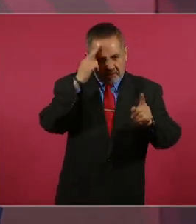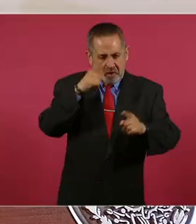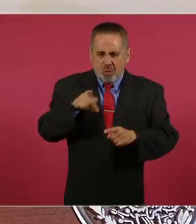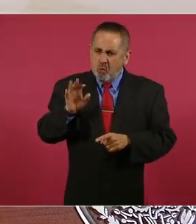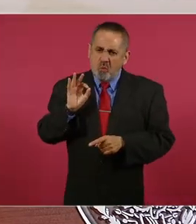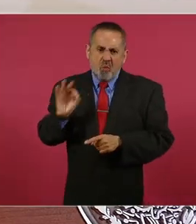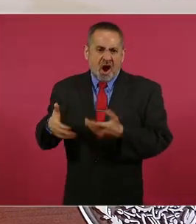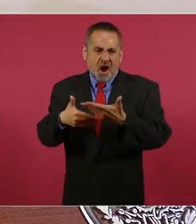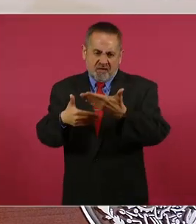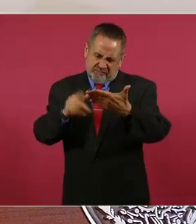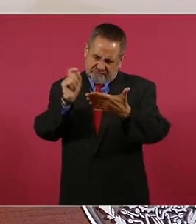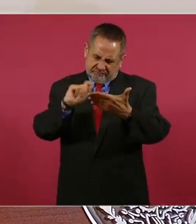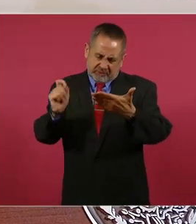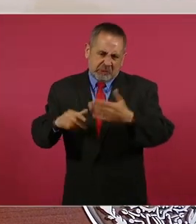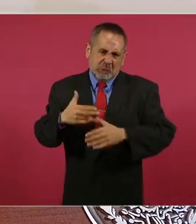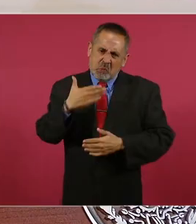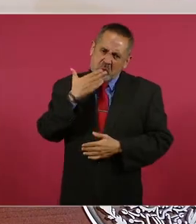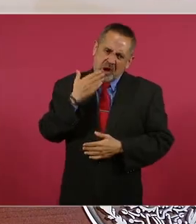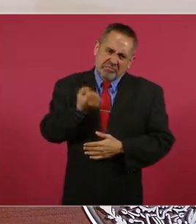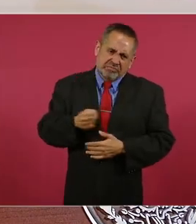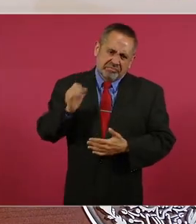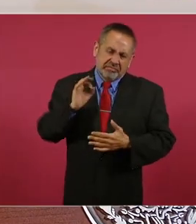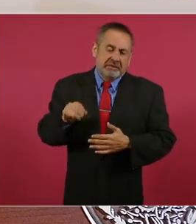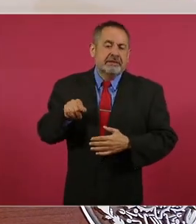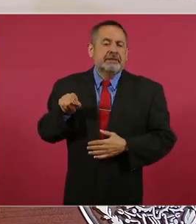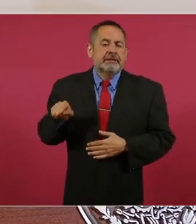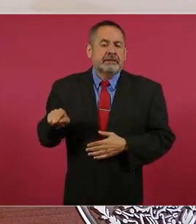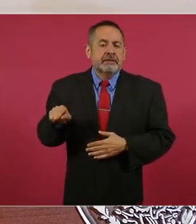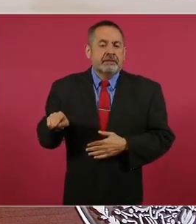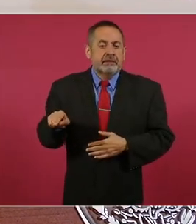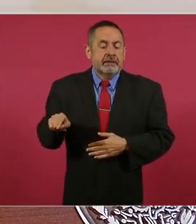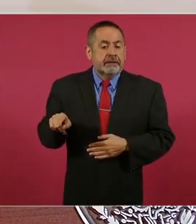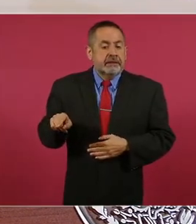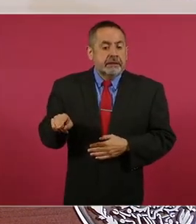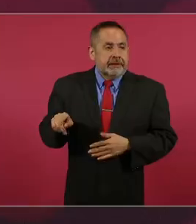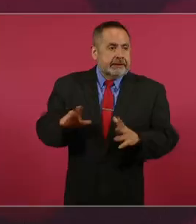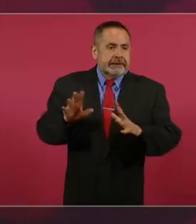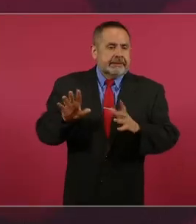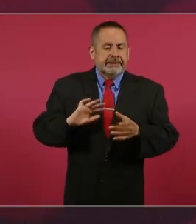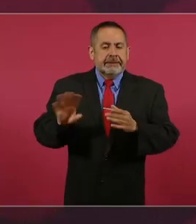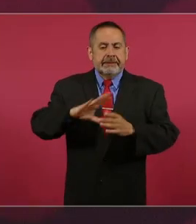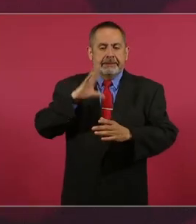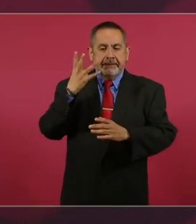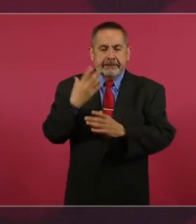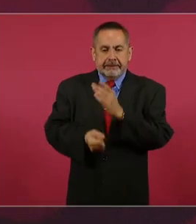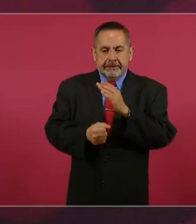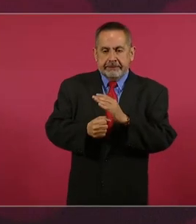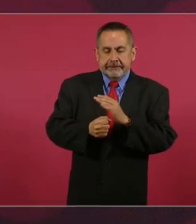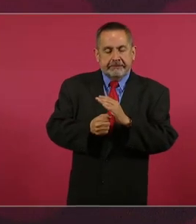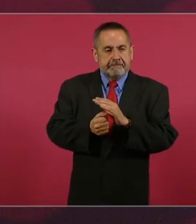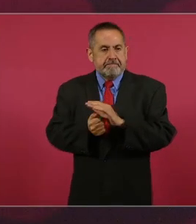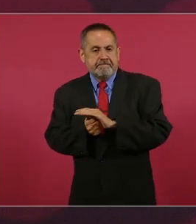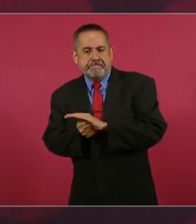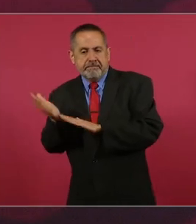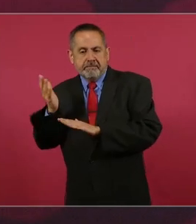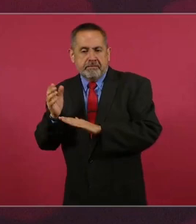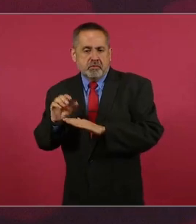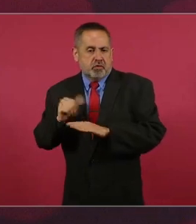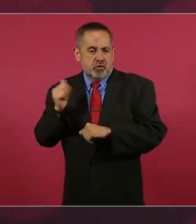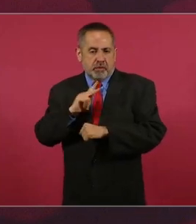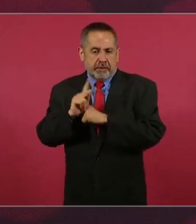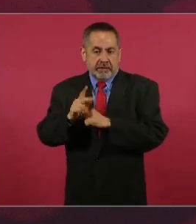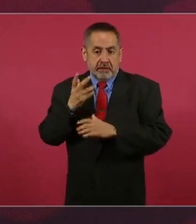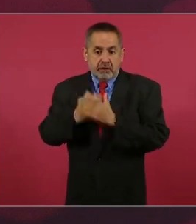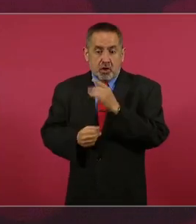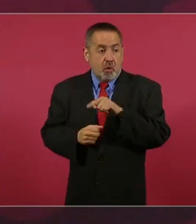buen documento. Y se tiene que ir al exilio porque